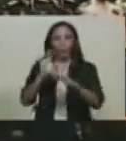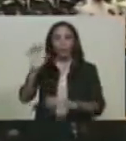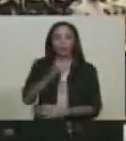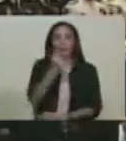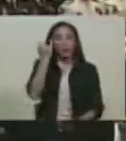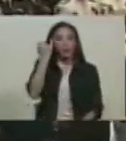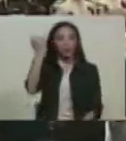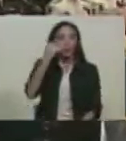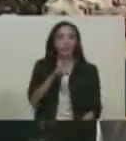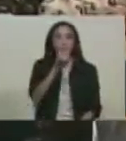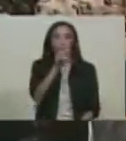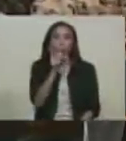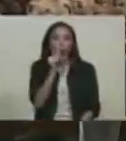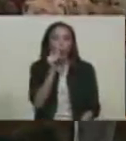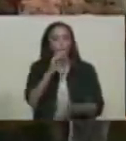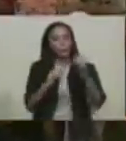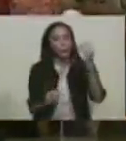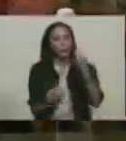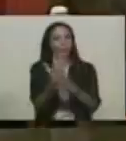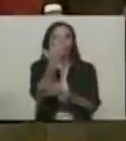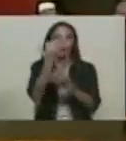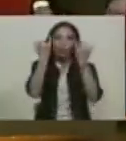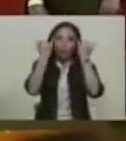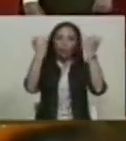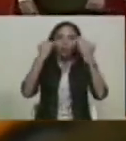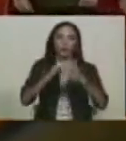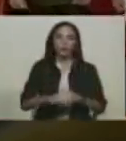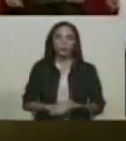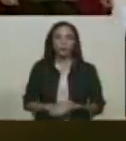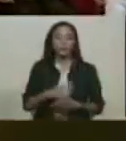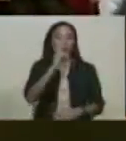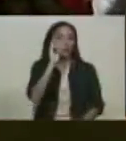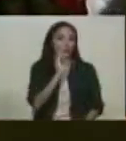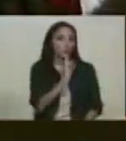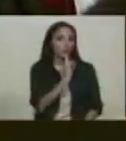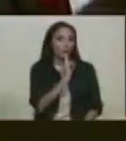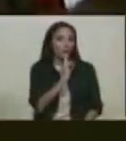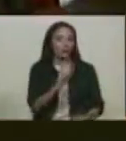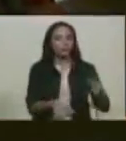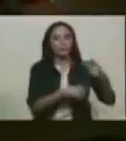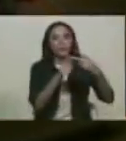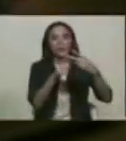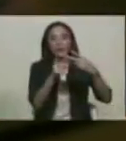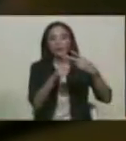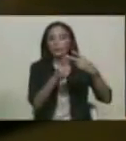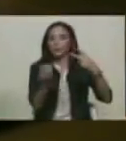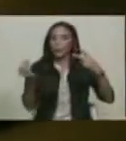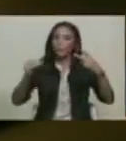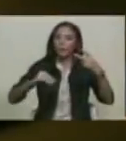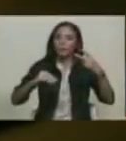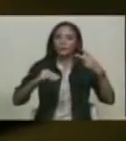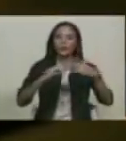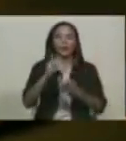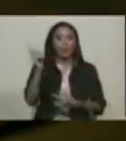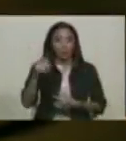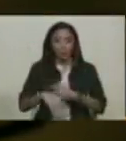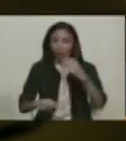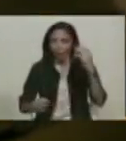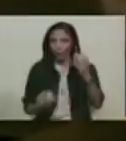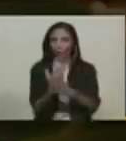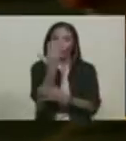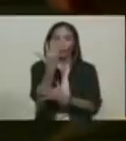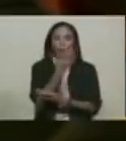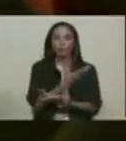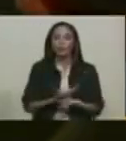gigantes: el fundador, libertador Simón Bolívar, y el refundador,